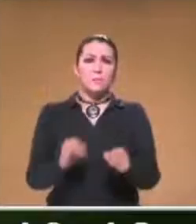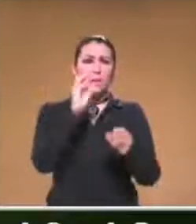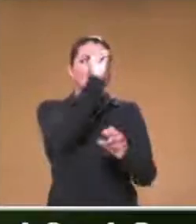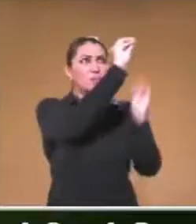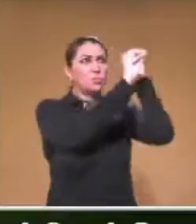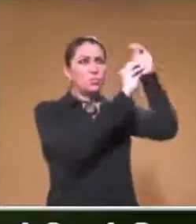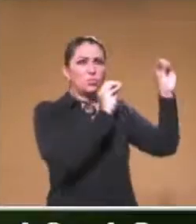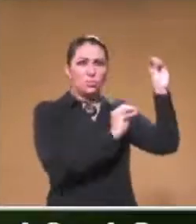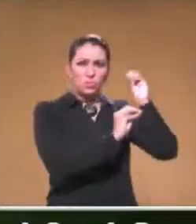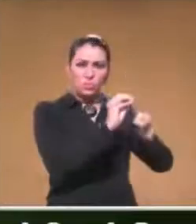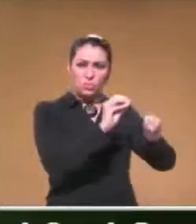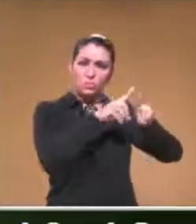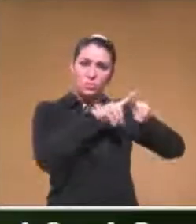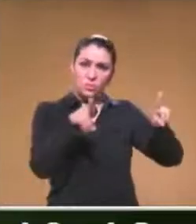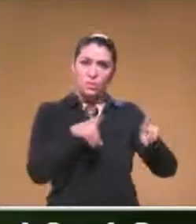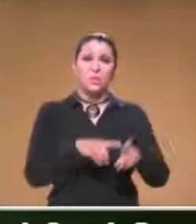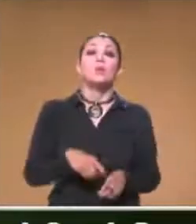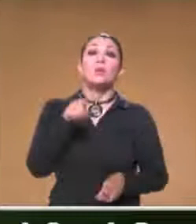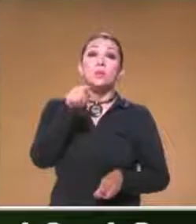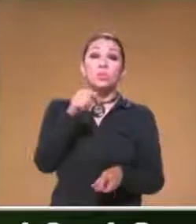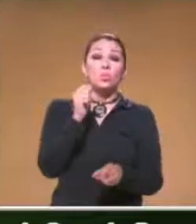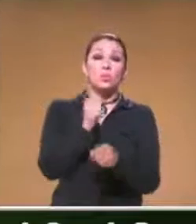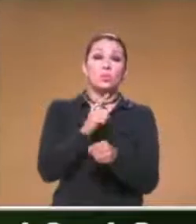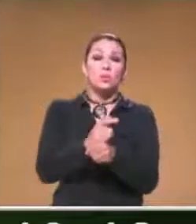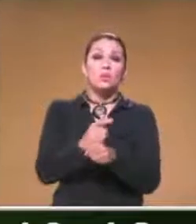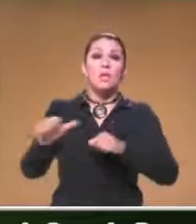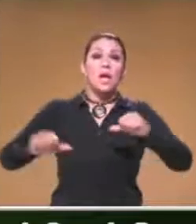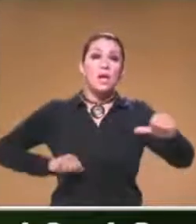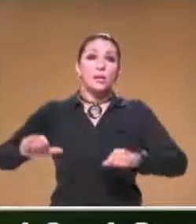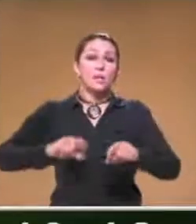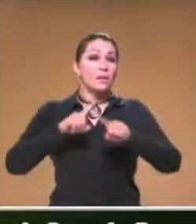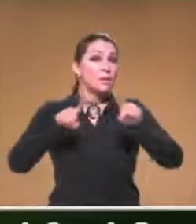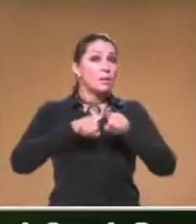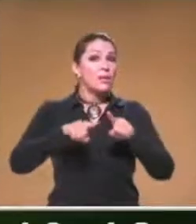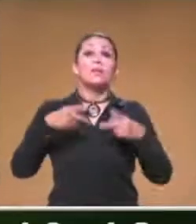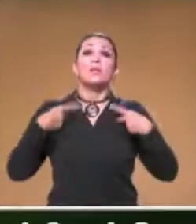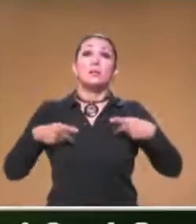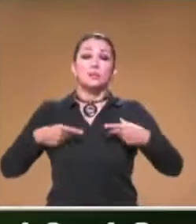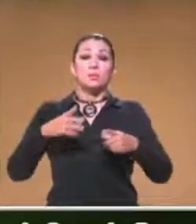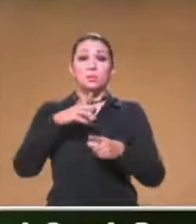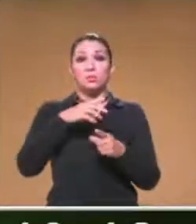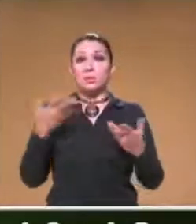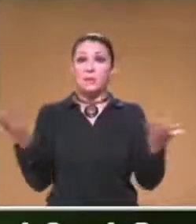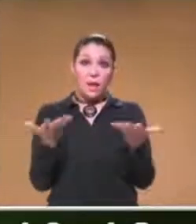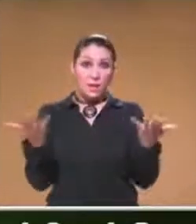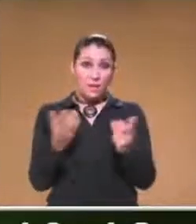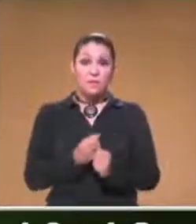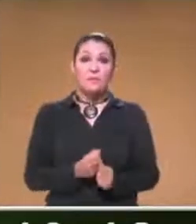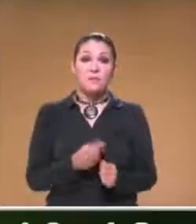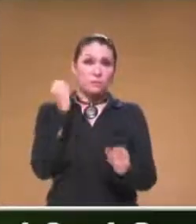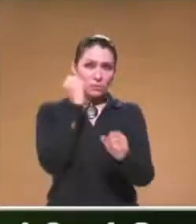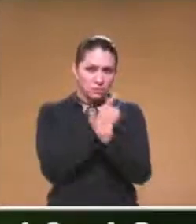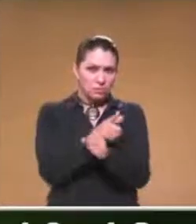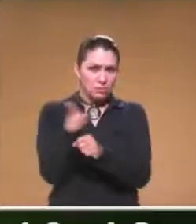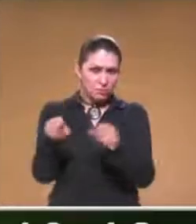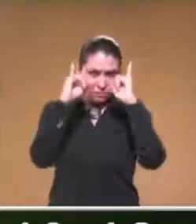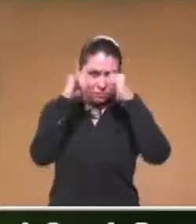que puedas distinguir las actividades que la población está desarrollando. ¿Ya identificaste las